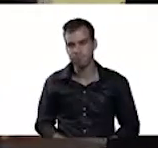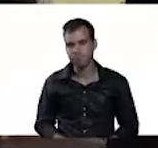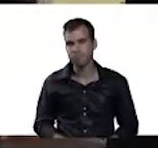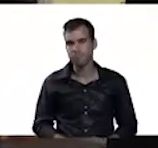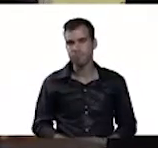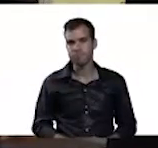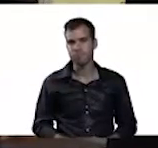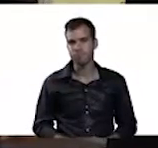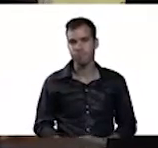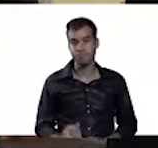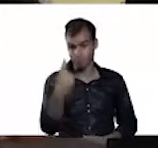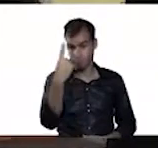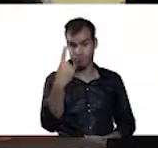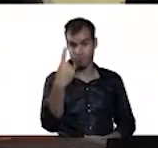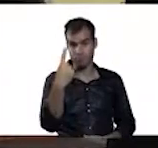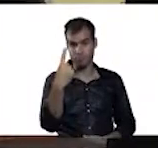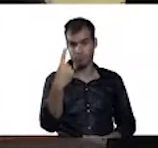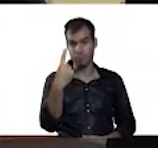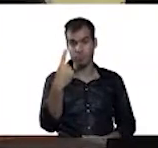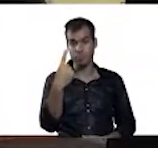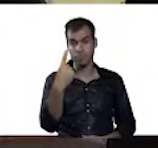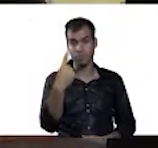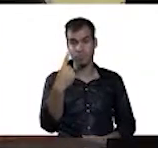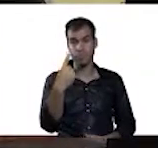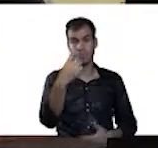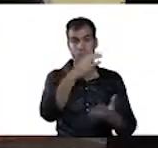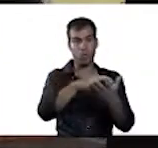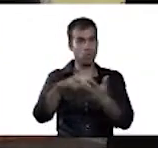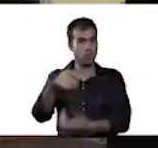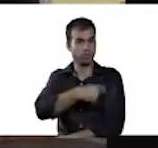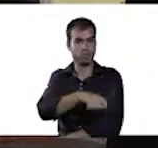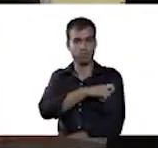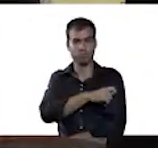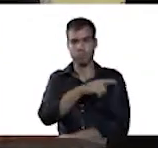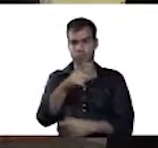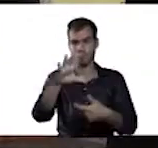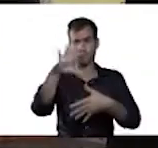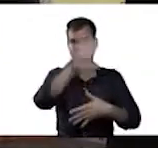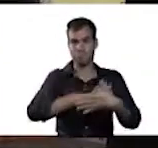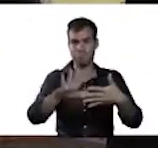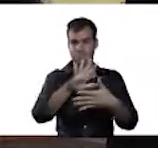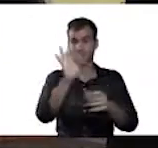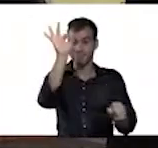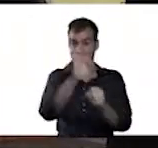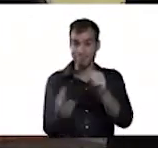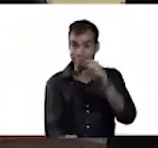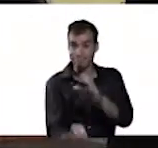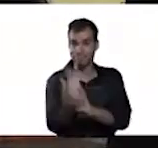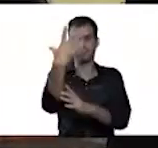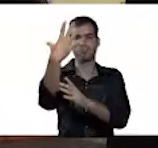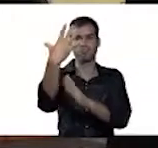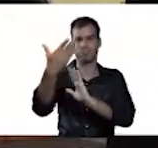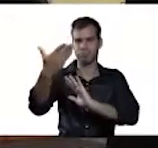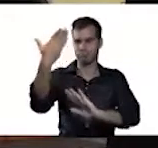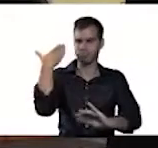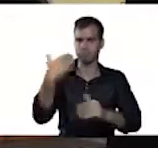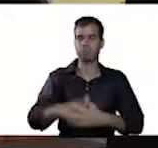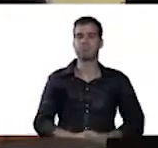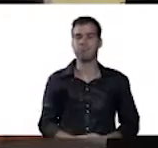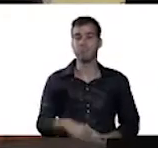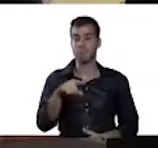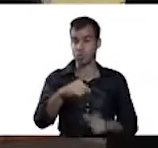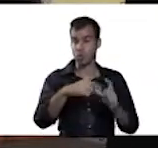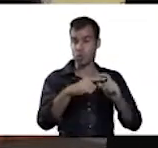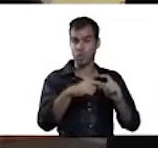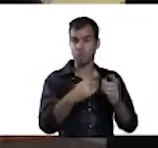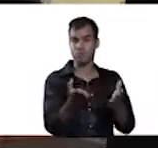Primero, el poblamiento de América, sus orígenes, principales hipótesis. Estos contenidos se encuentran en